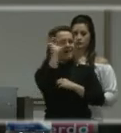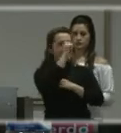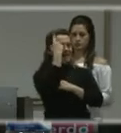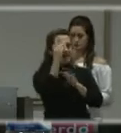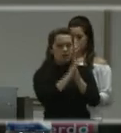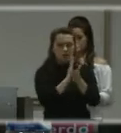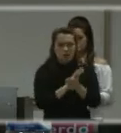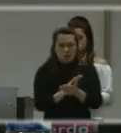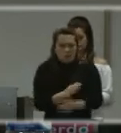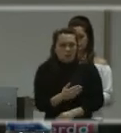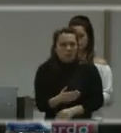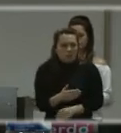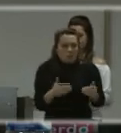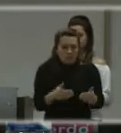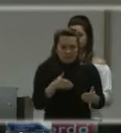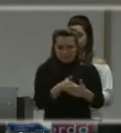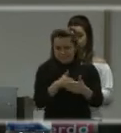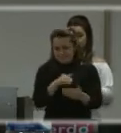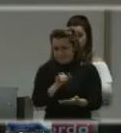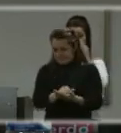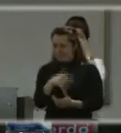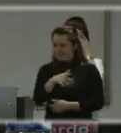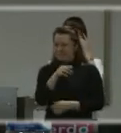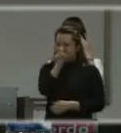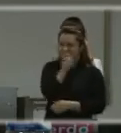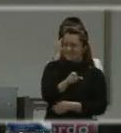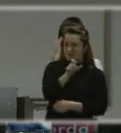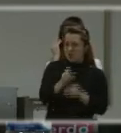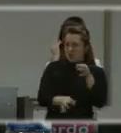del proceso. Y lo que afirma el